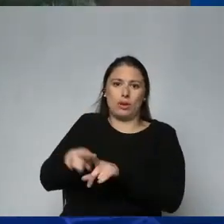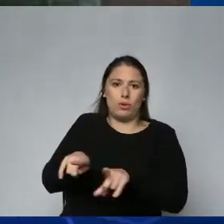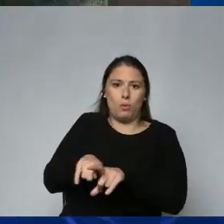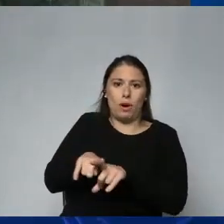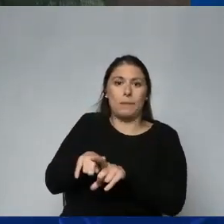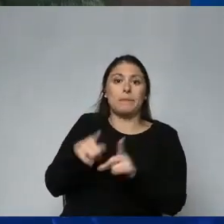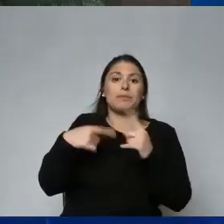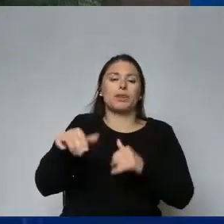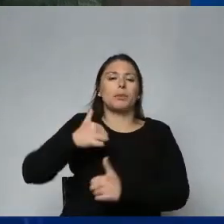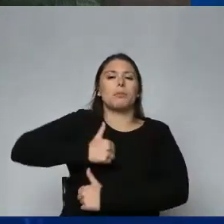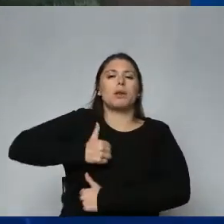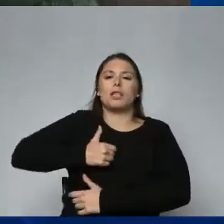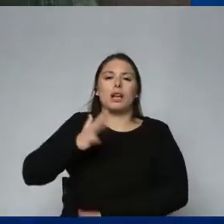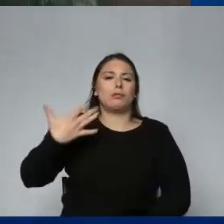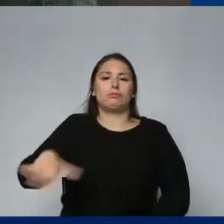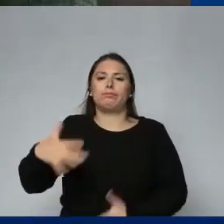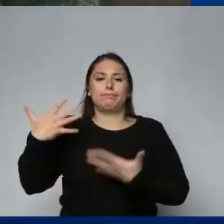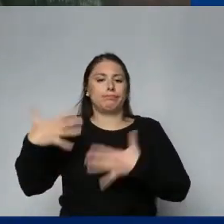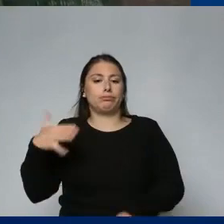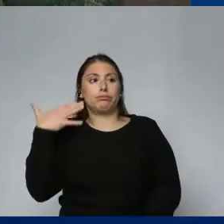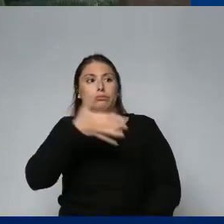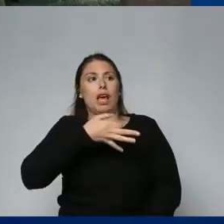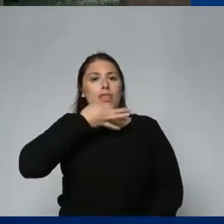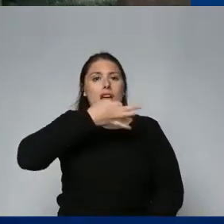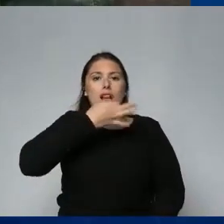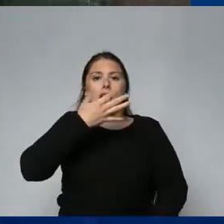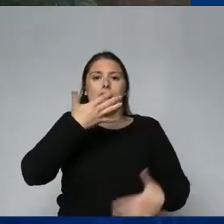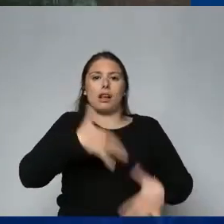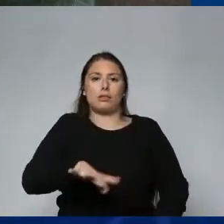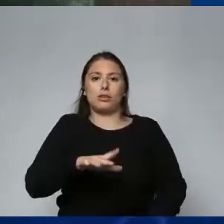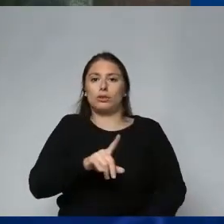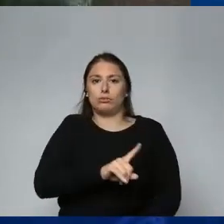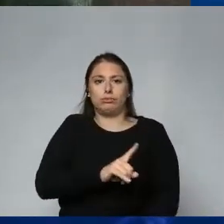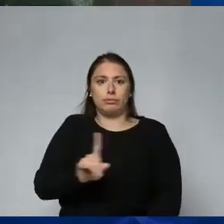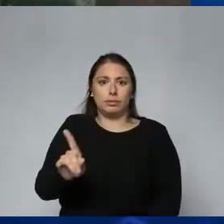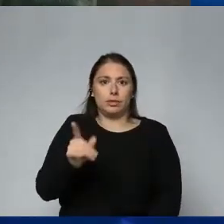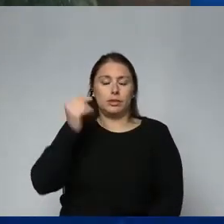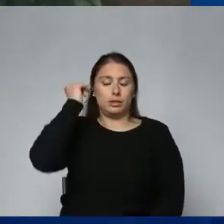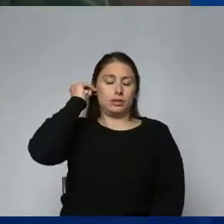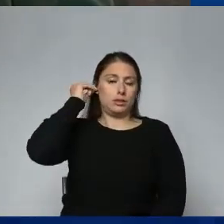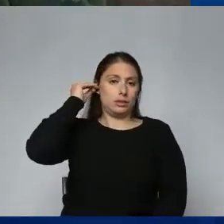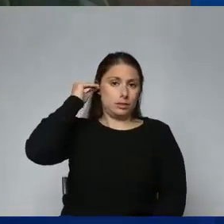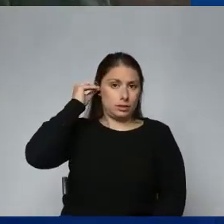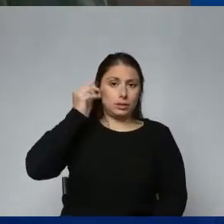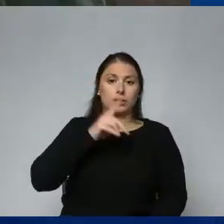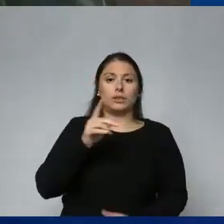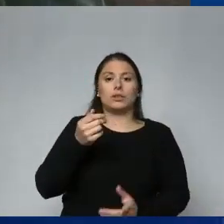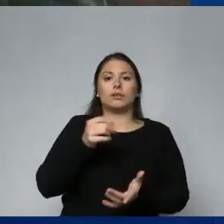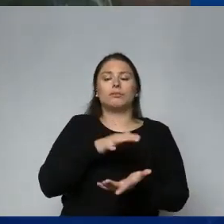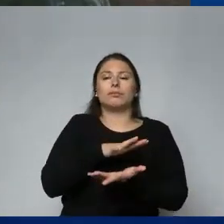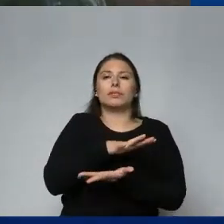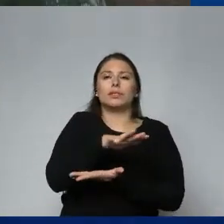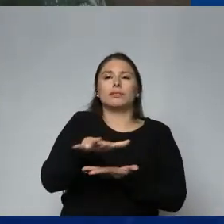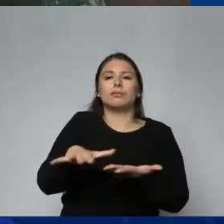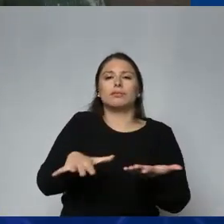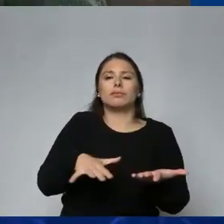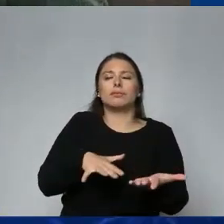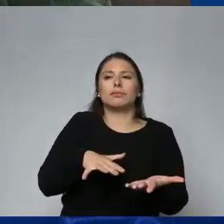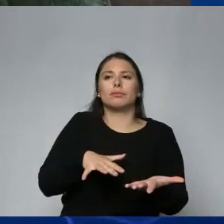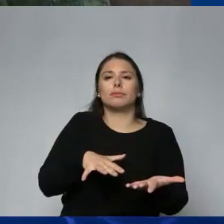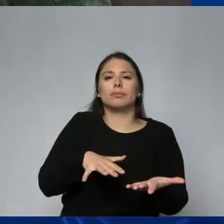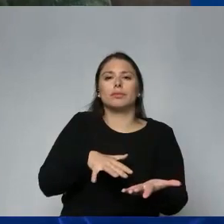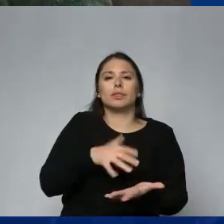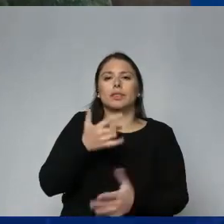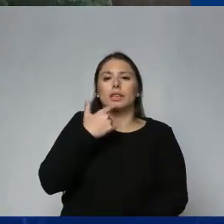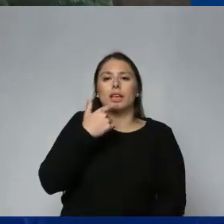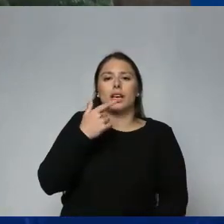los militares no iban a ir a declarar, no es una amnistía, es un engendro, se habló, Gonzalo